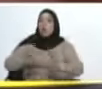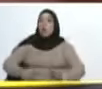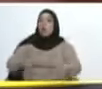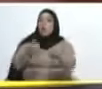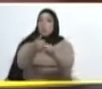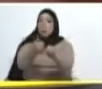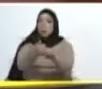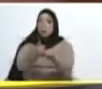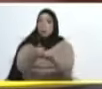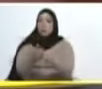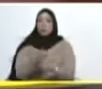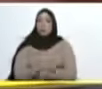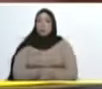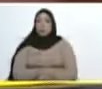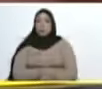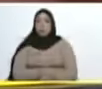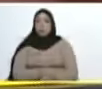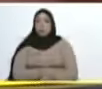iniciativa de